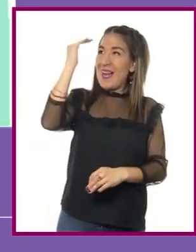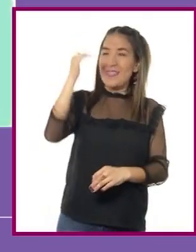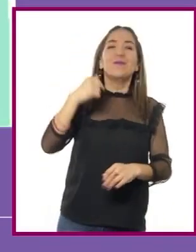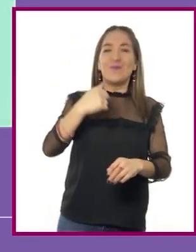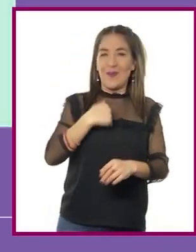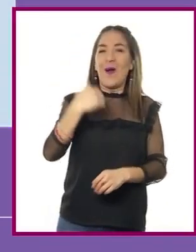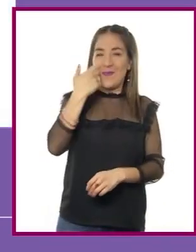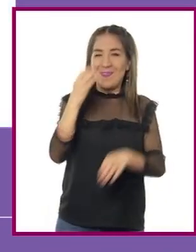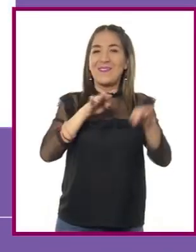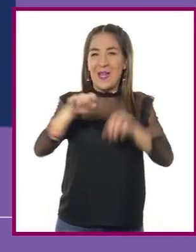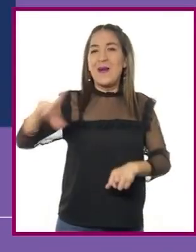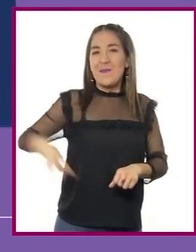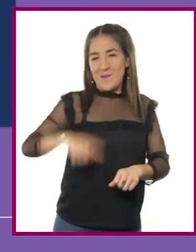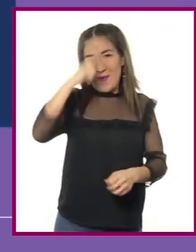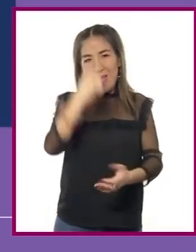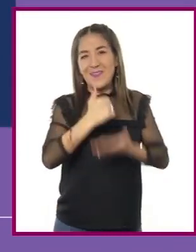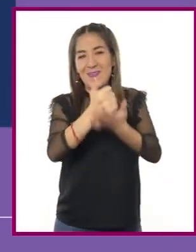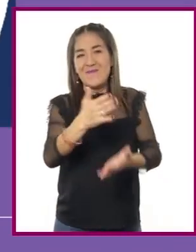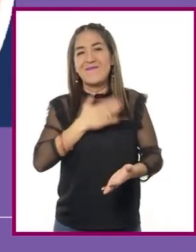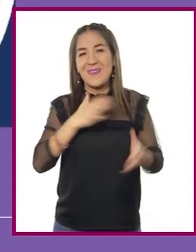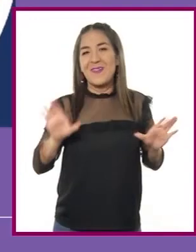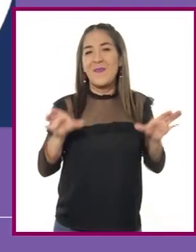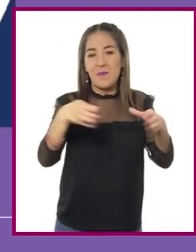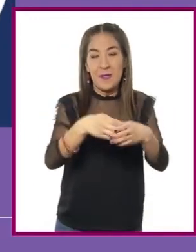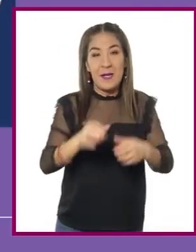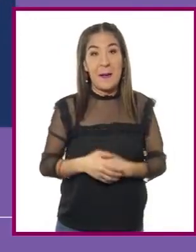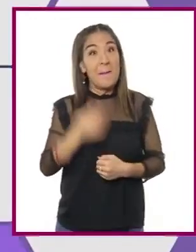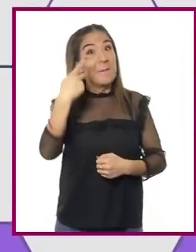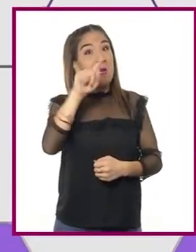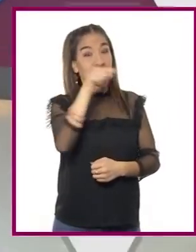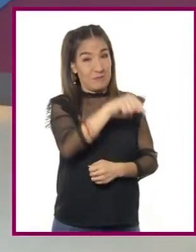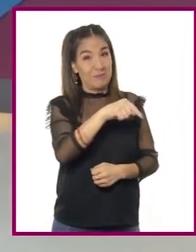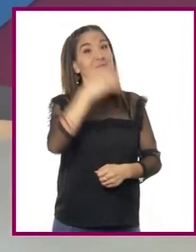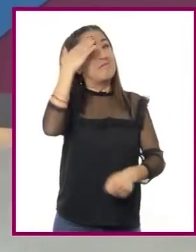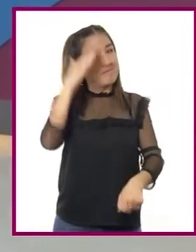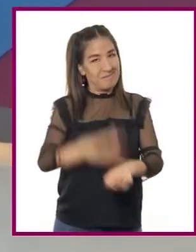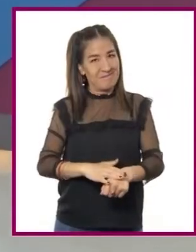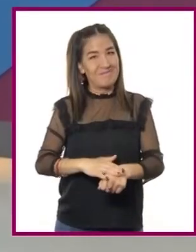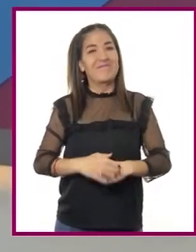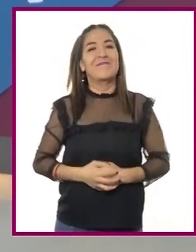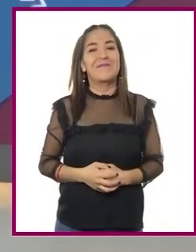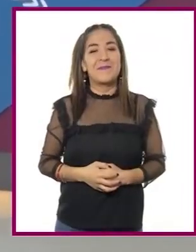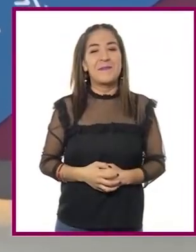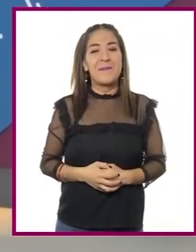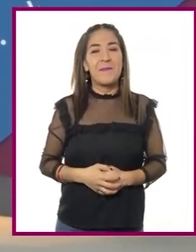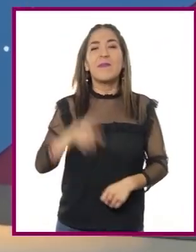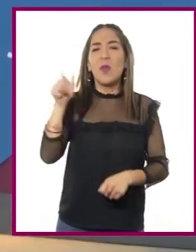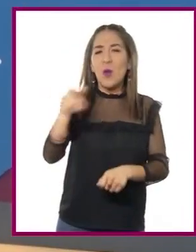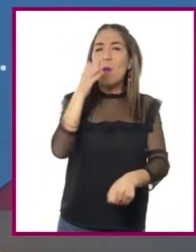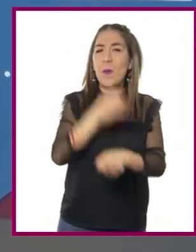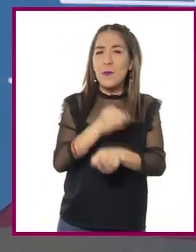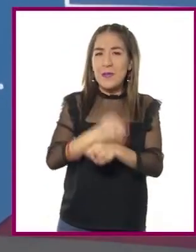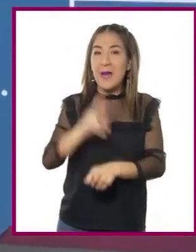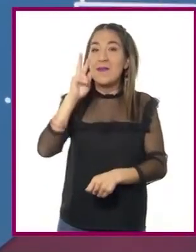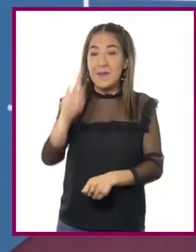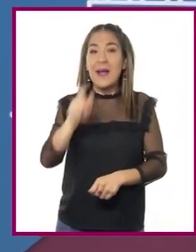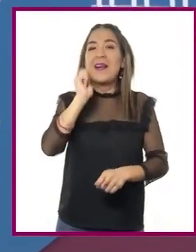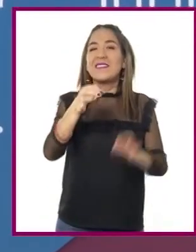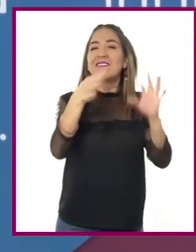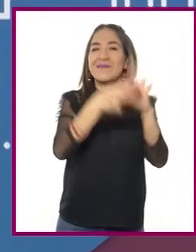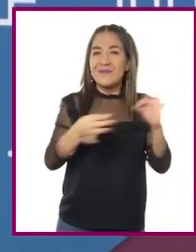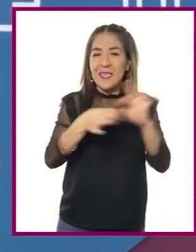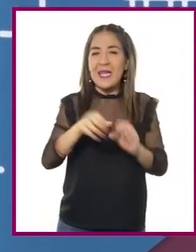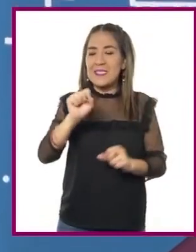para ayudar a mi comunidad. Pero que no se te olvide, ¿eh? Después de escuchar lo que significa ser una servidora